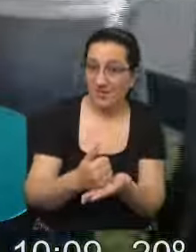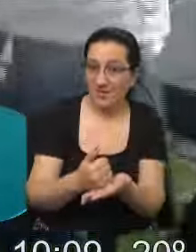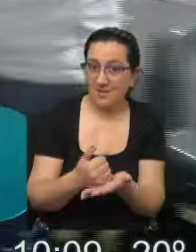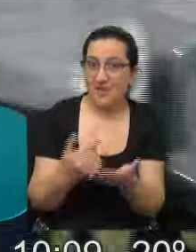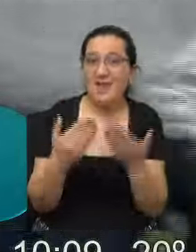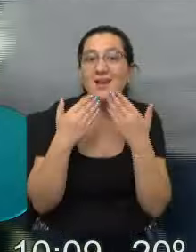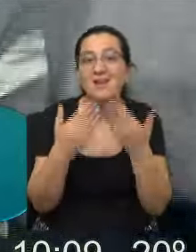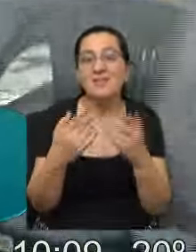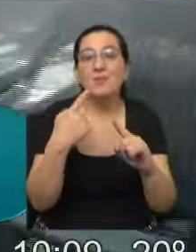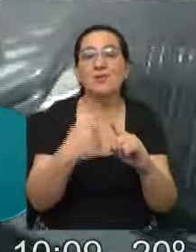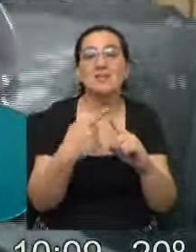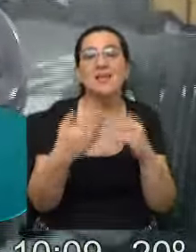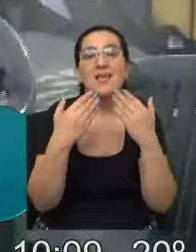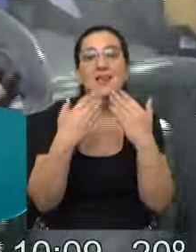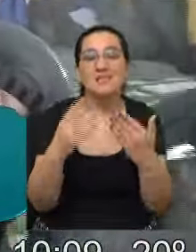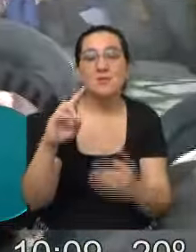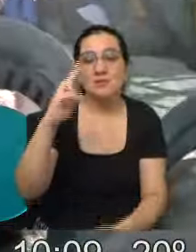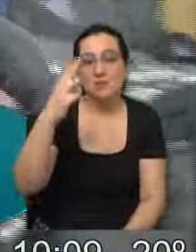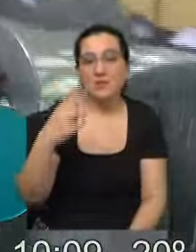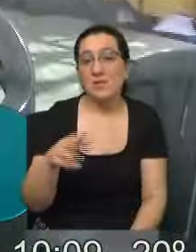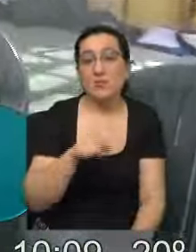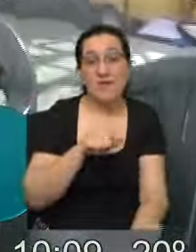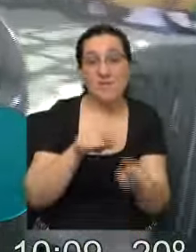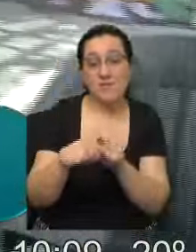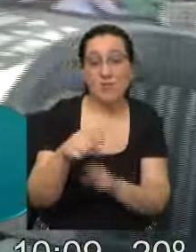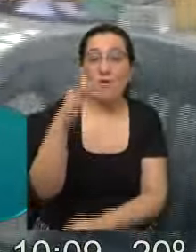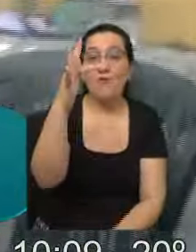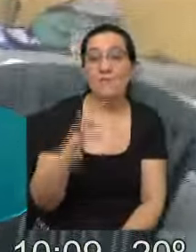existir Gracias por ser uruguayo estamos en vivo